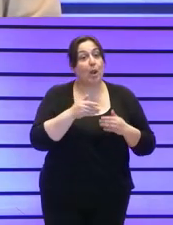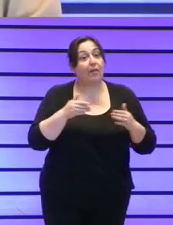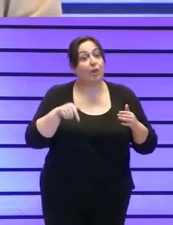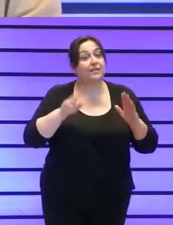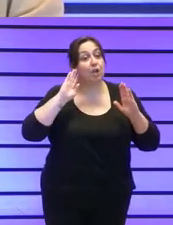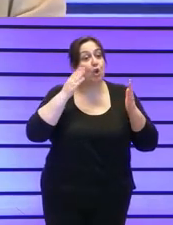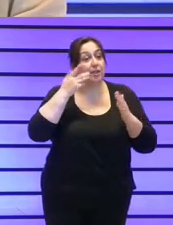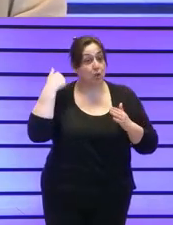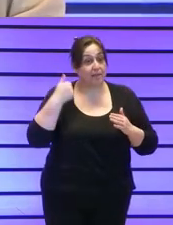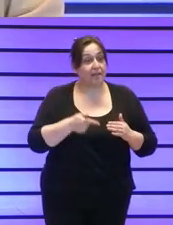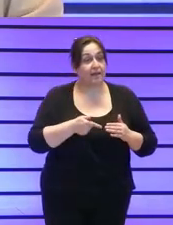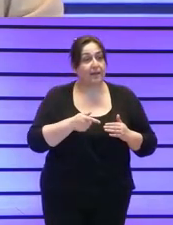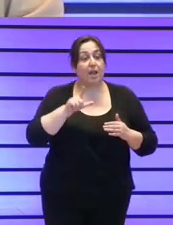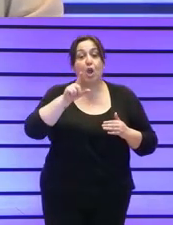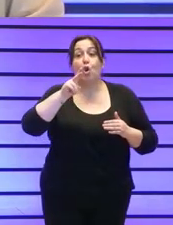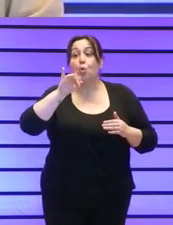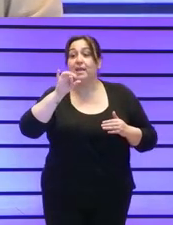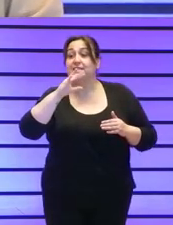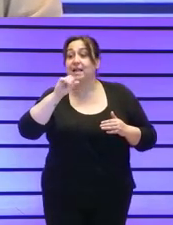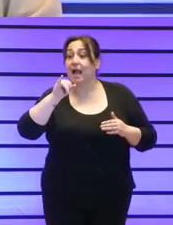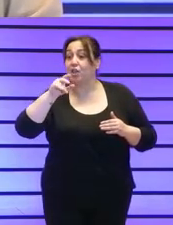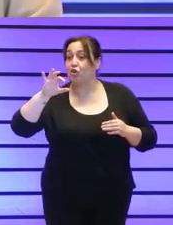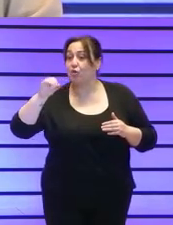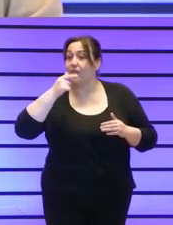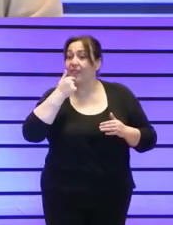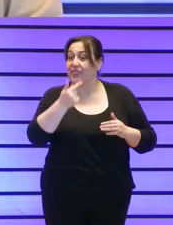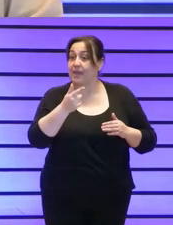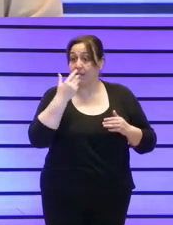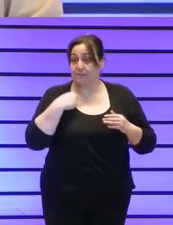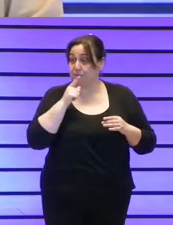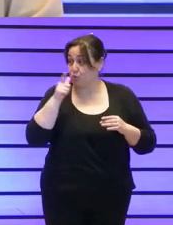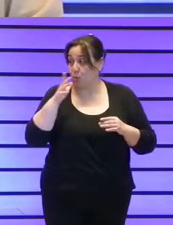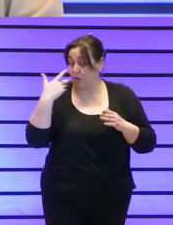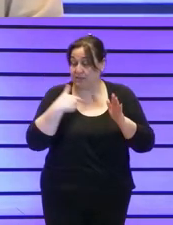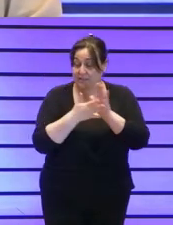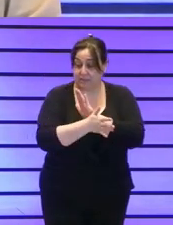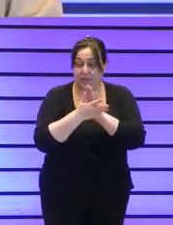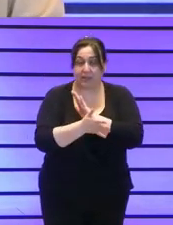este congreso ayer, Luis Cayo decía, en línea con lo que tú estabas comentando ahora,